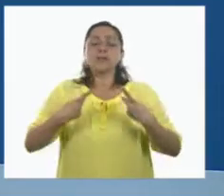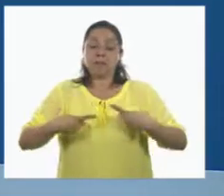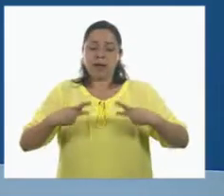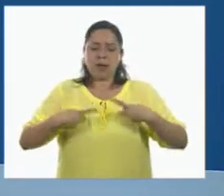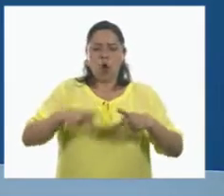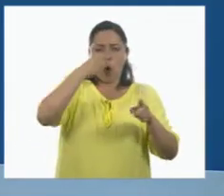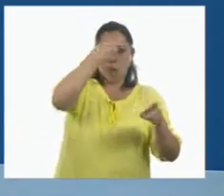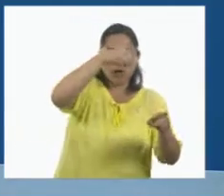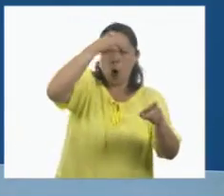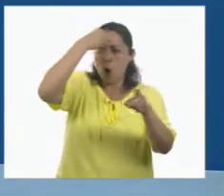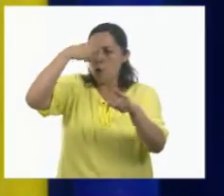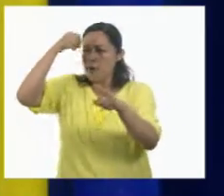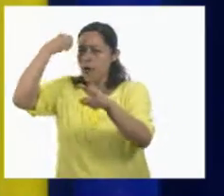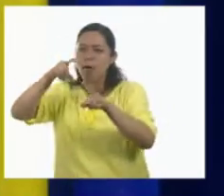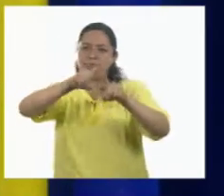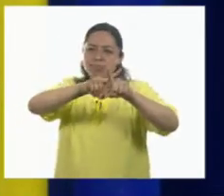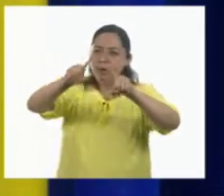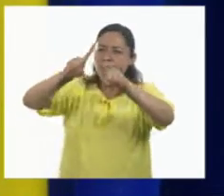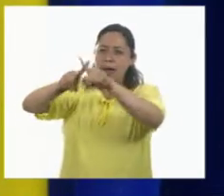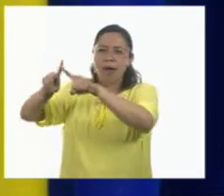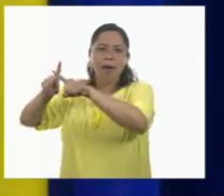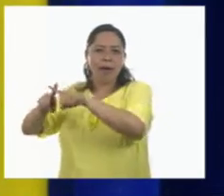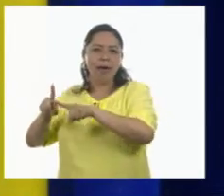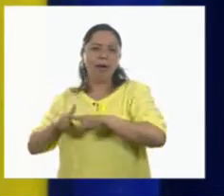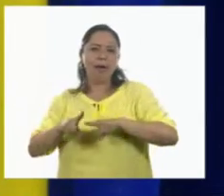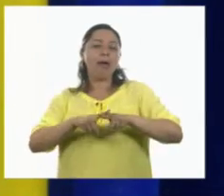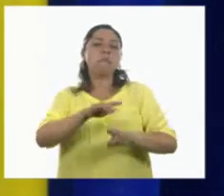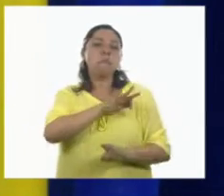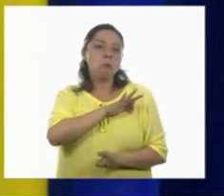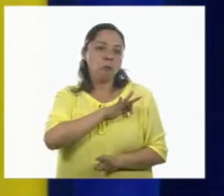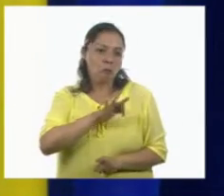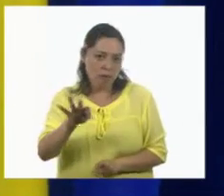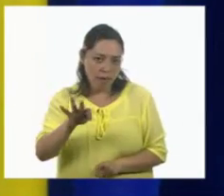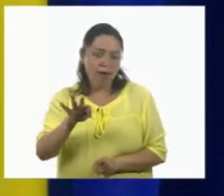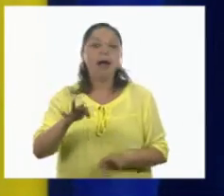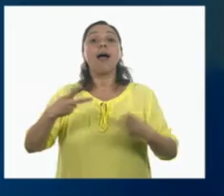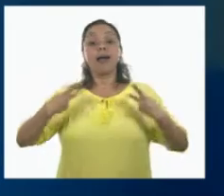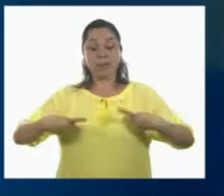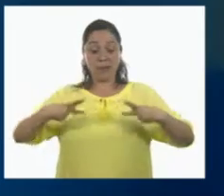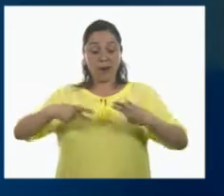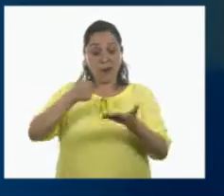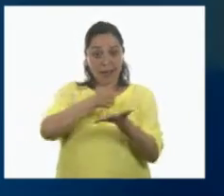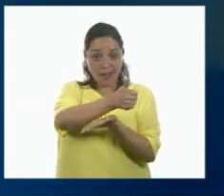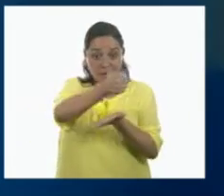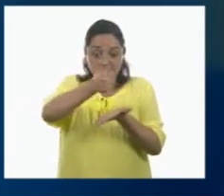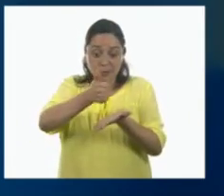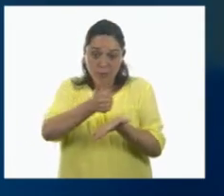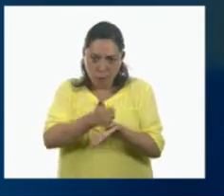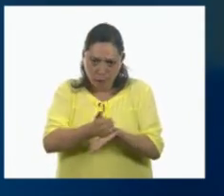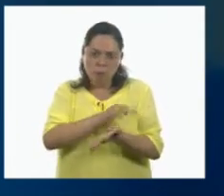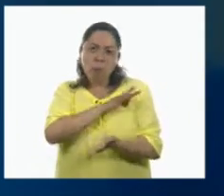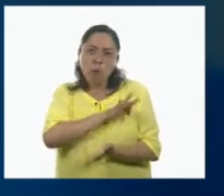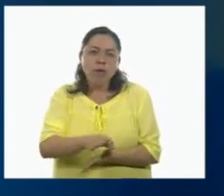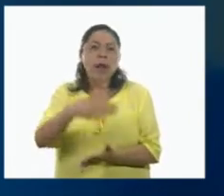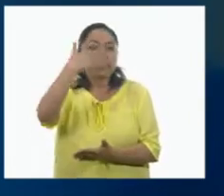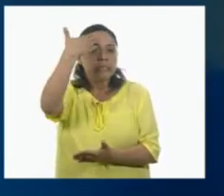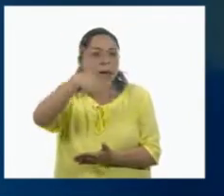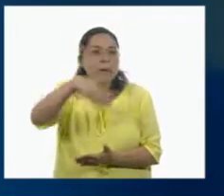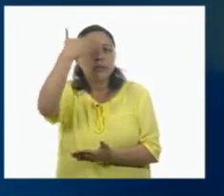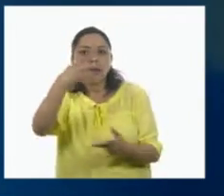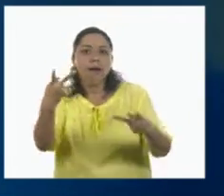opiniones. Eso hacía que las personas de la ciudad pudieran estar más al pendiente de la situación del